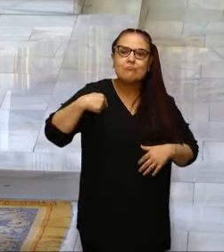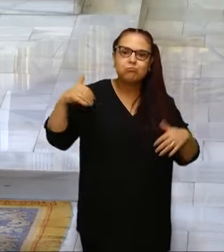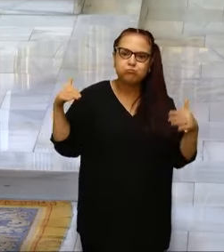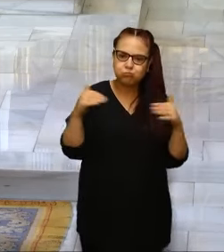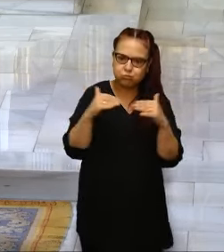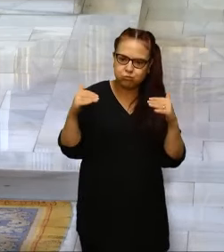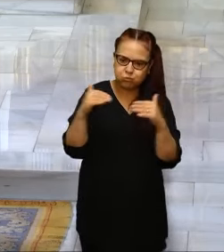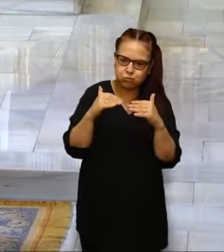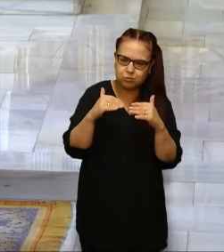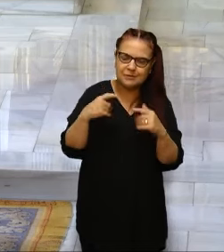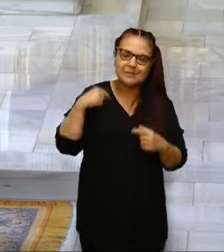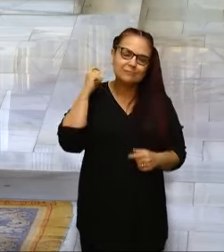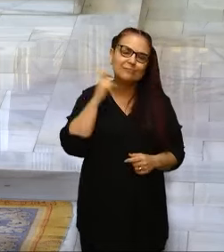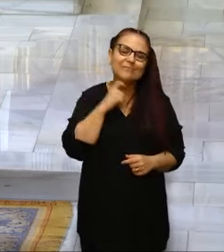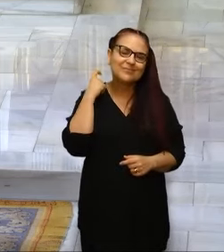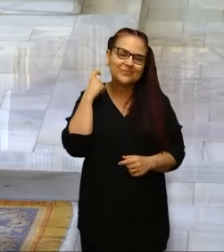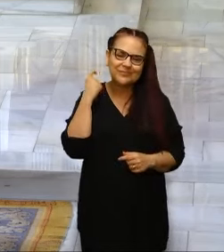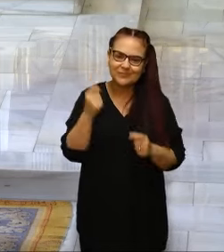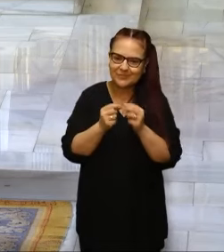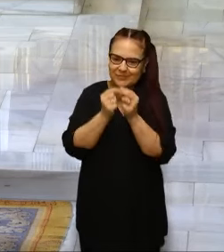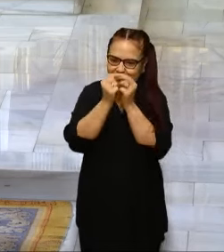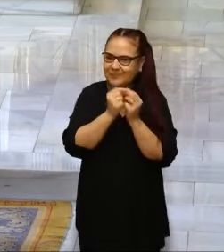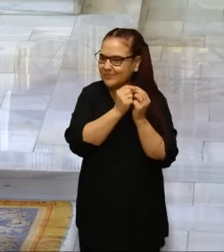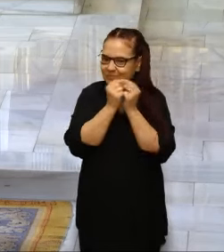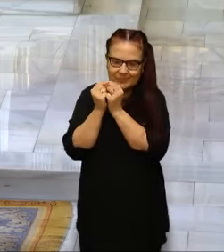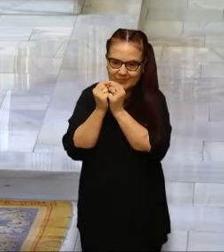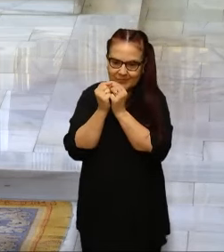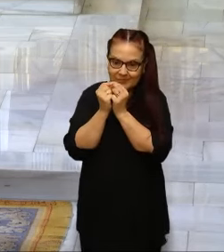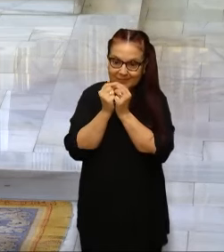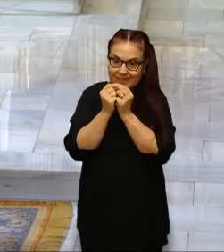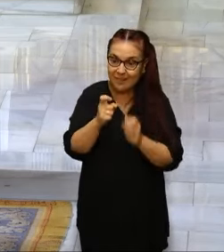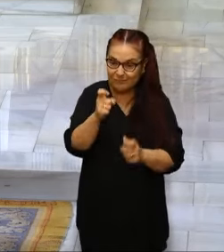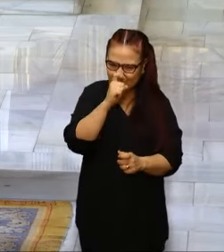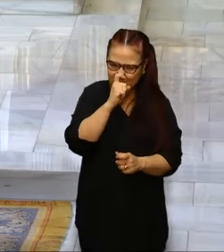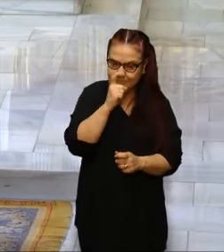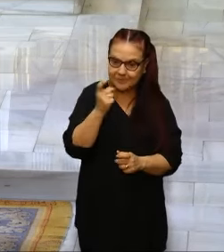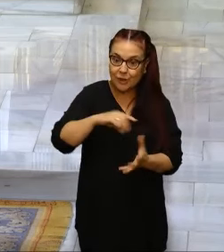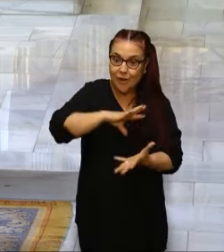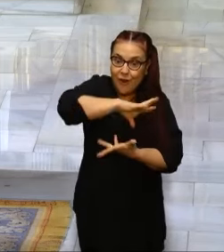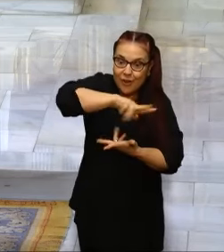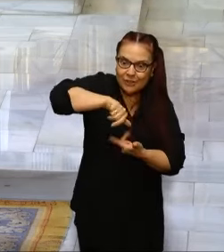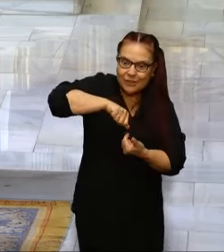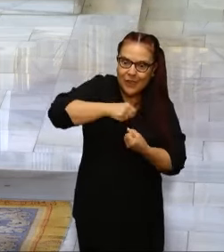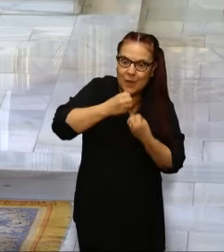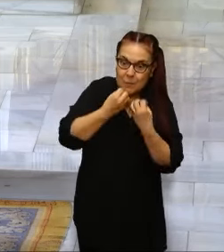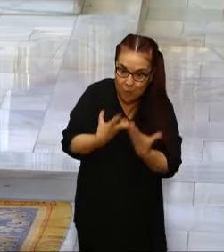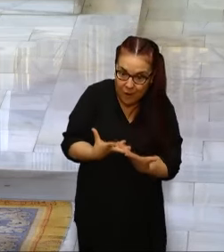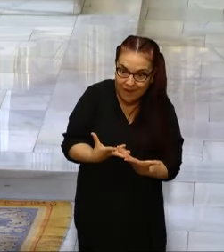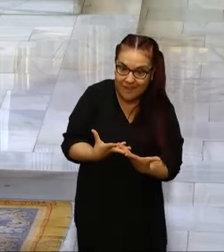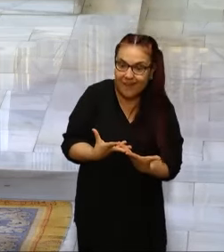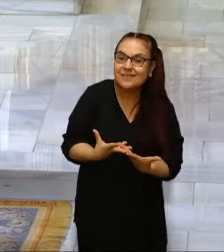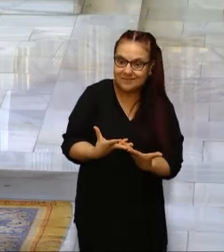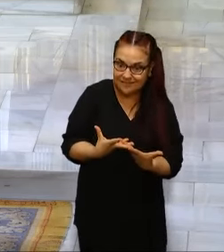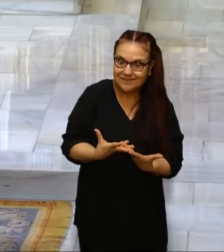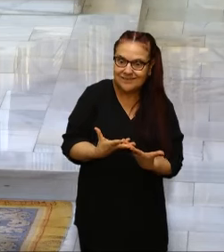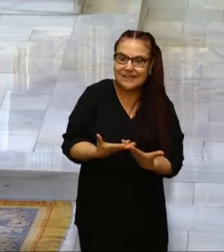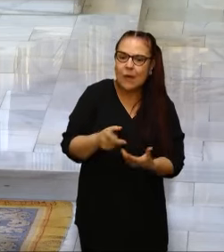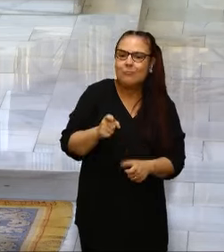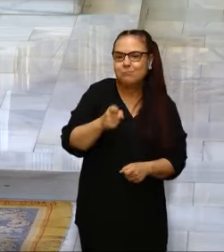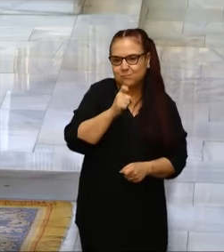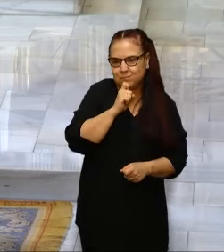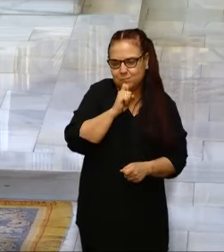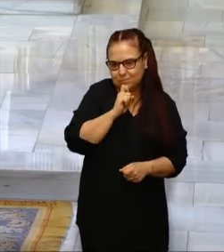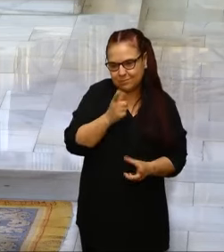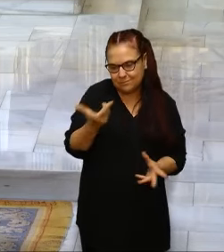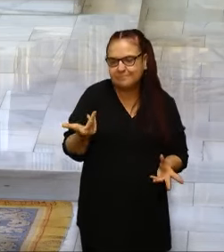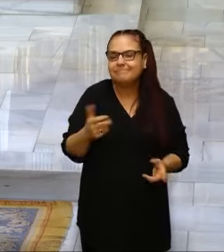nos brinda el recuerdo y todas las noticias buenas que llegan a pesar de las dificultades que